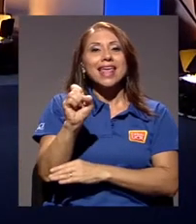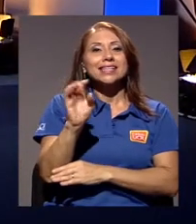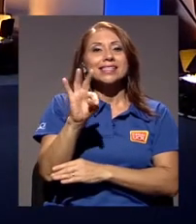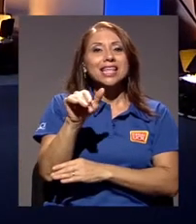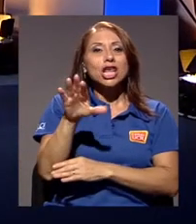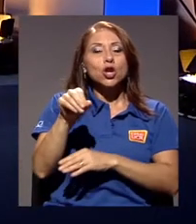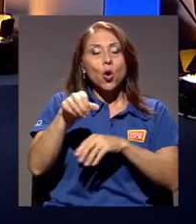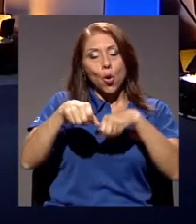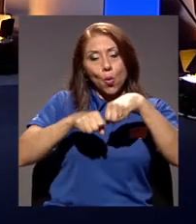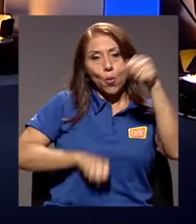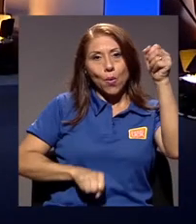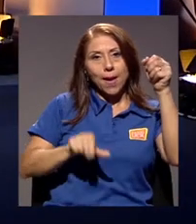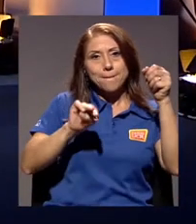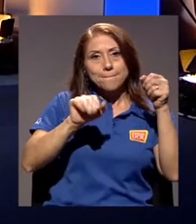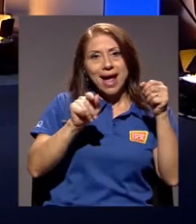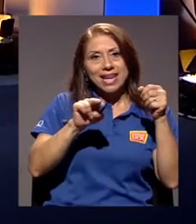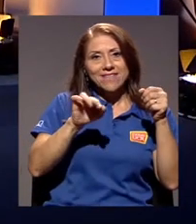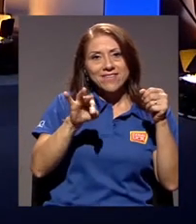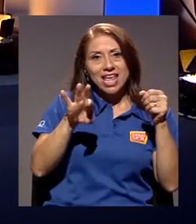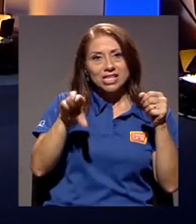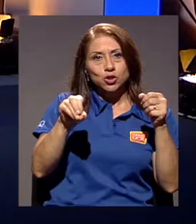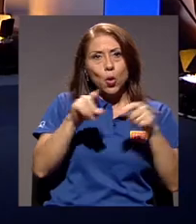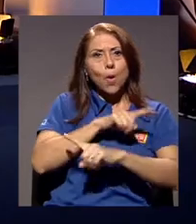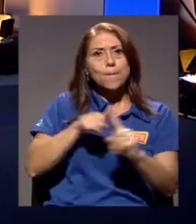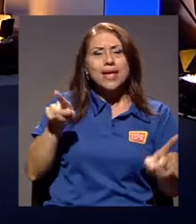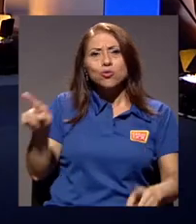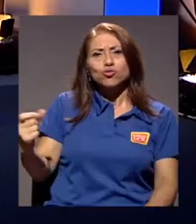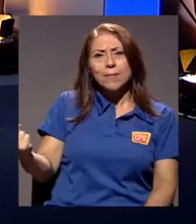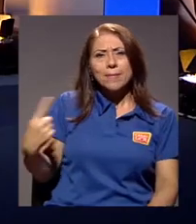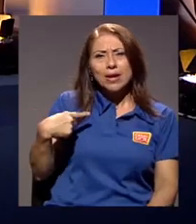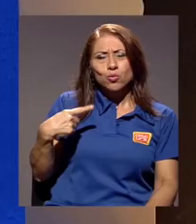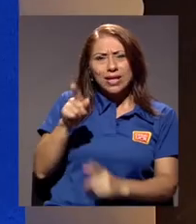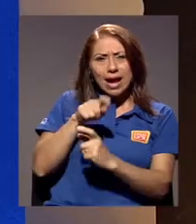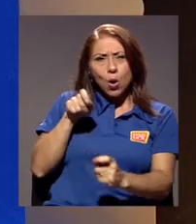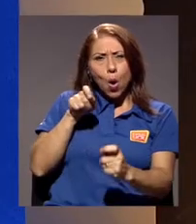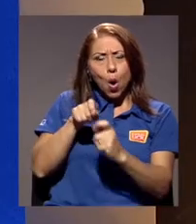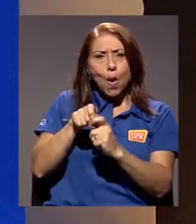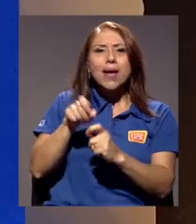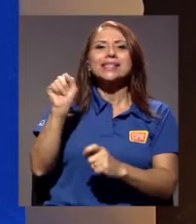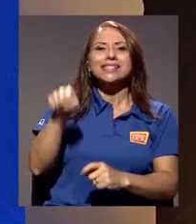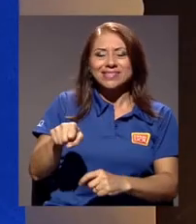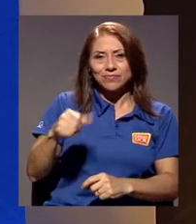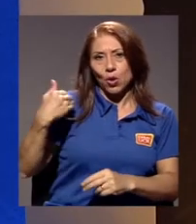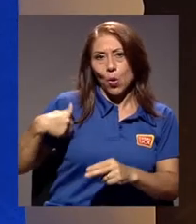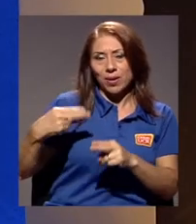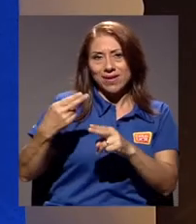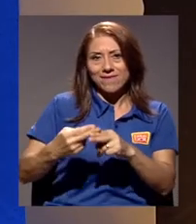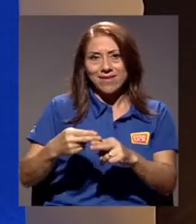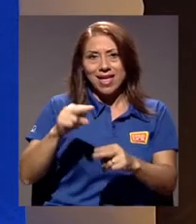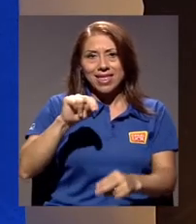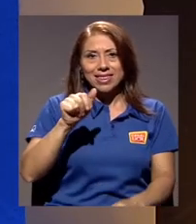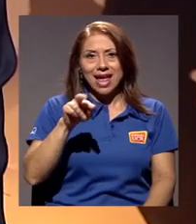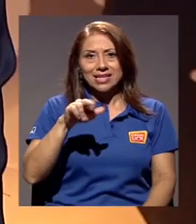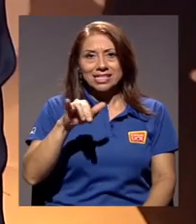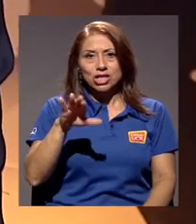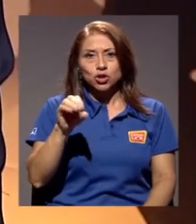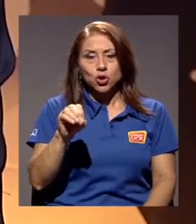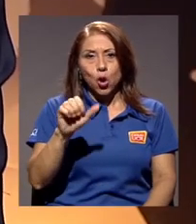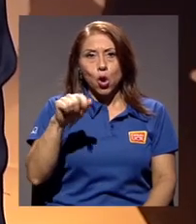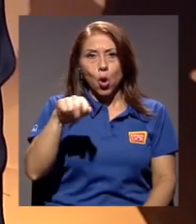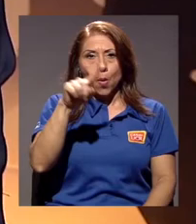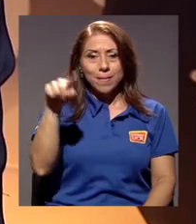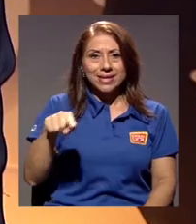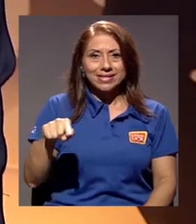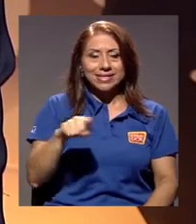pregunta concreta usted me hace es si el narciso lópez es un general español